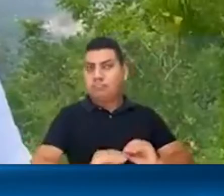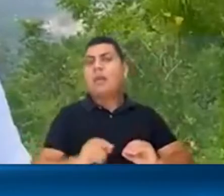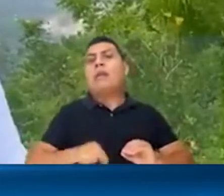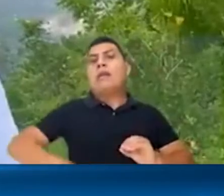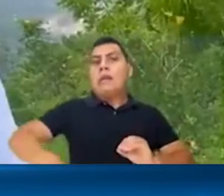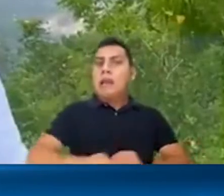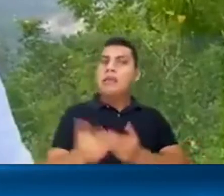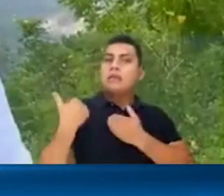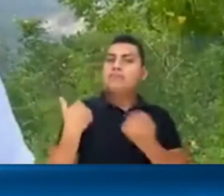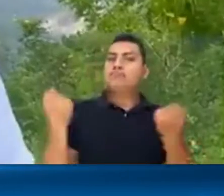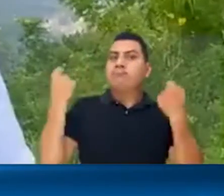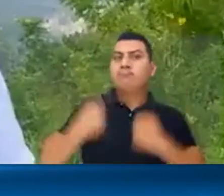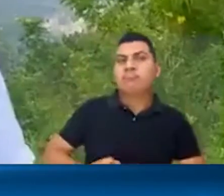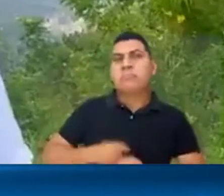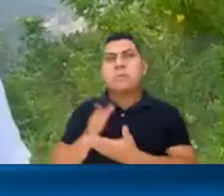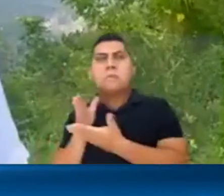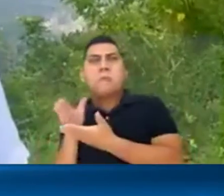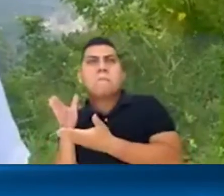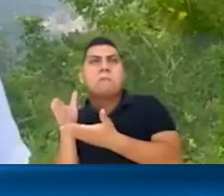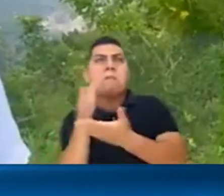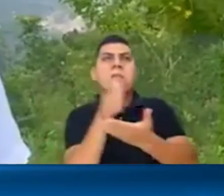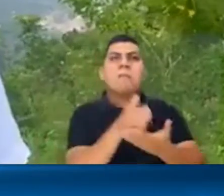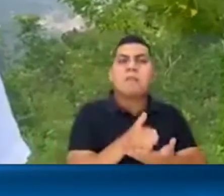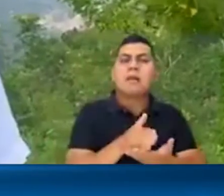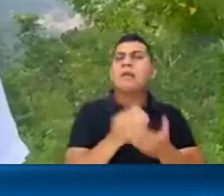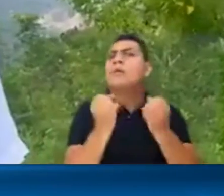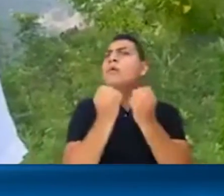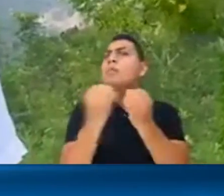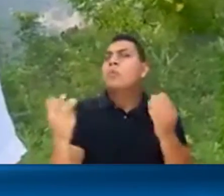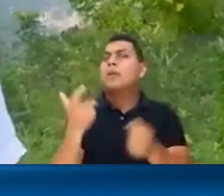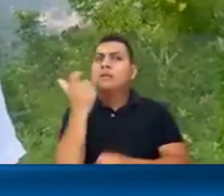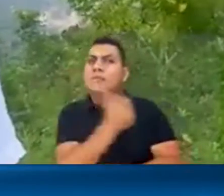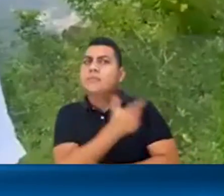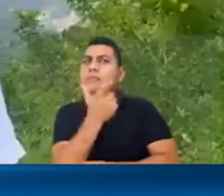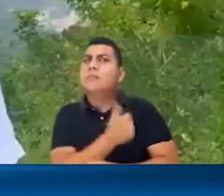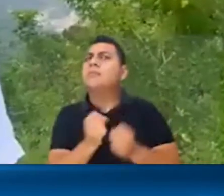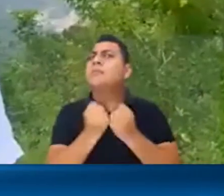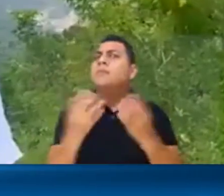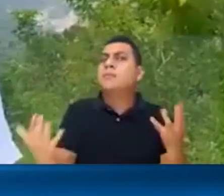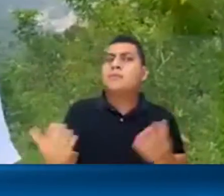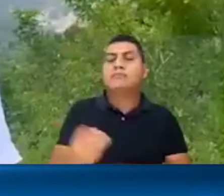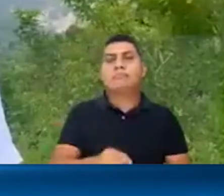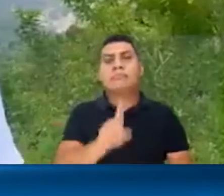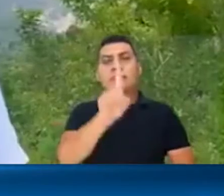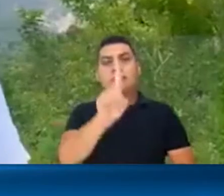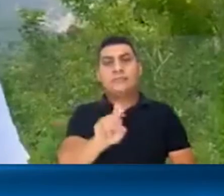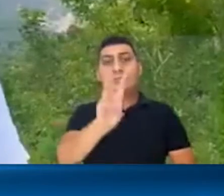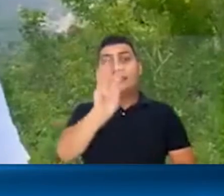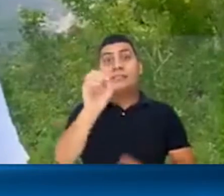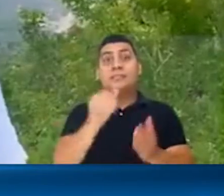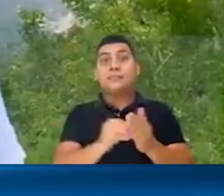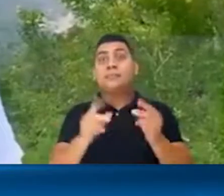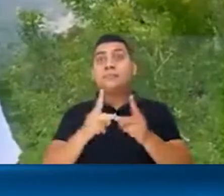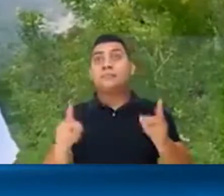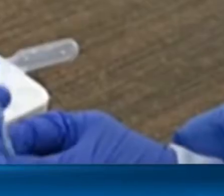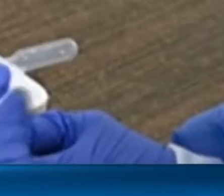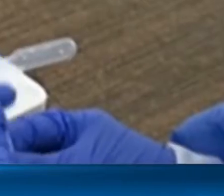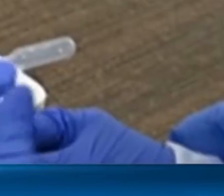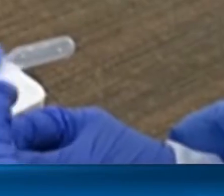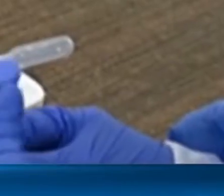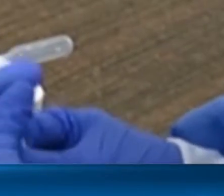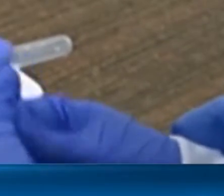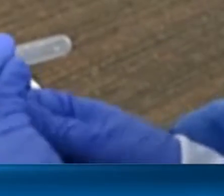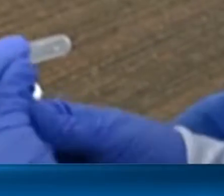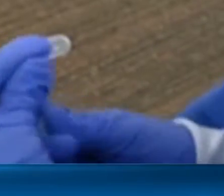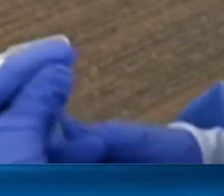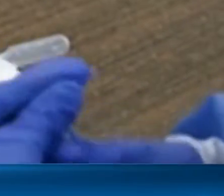serán los héroes que vacuna daños a más de 630 mil personas en nuestro departamento el